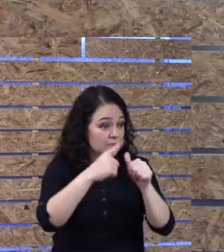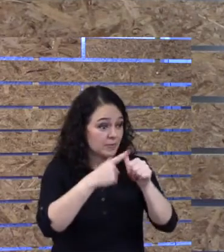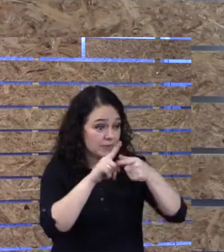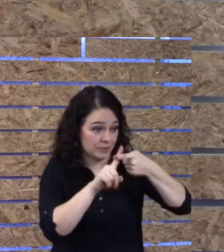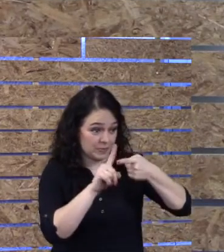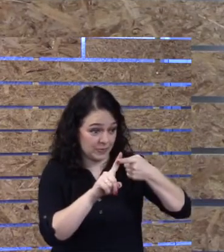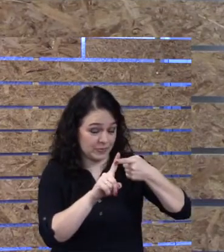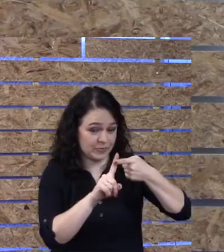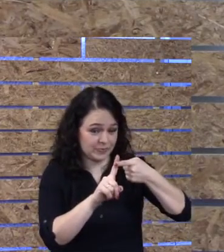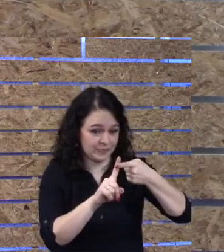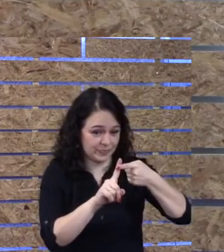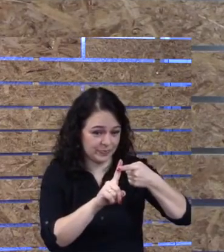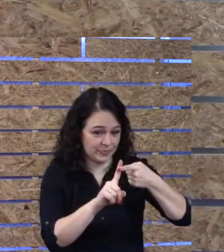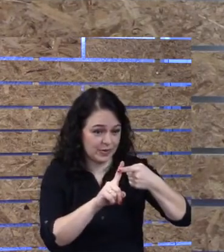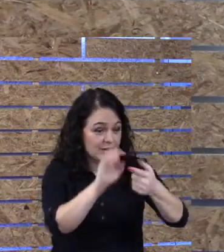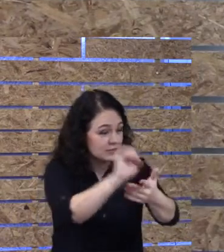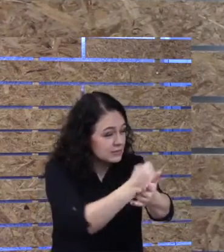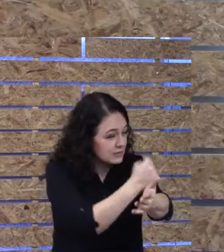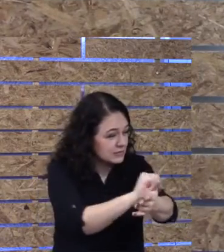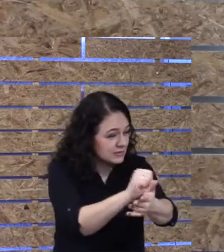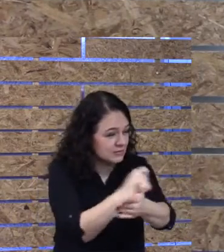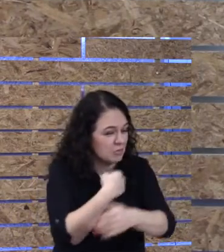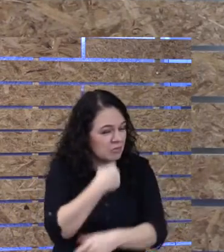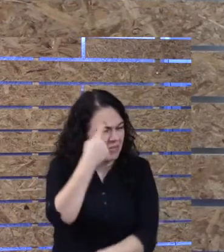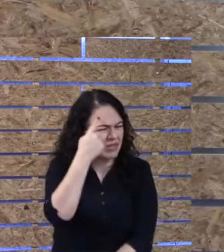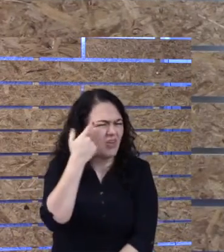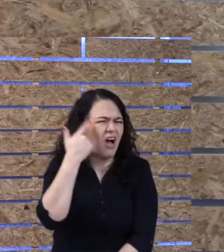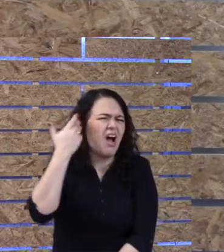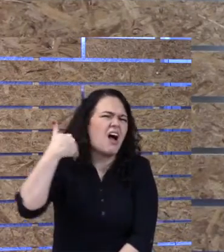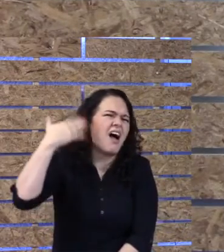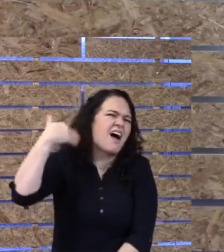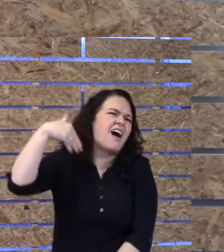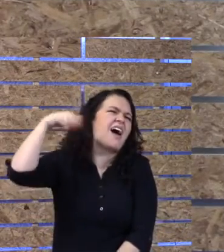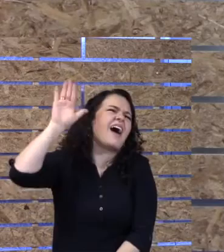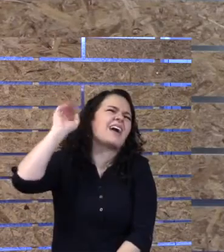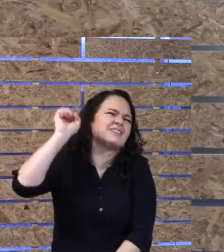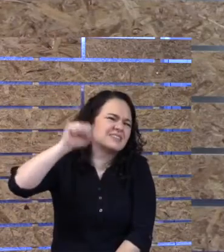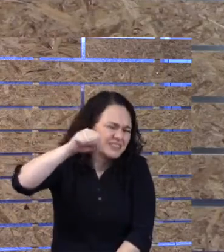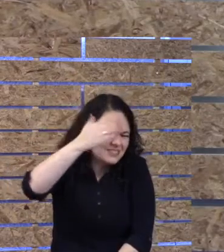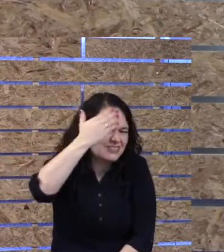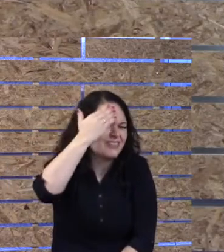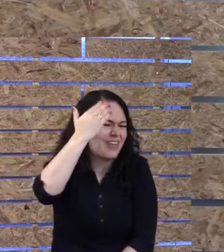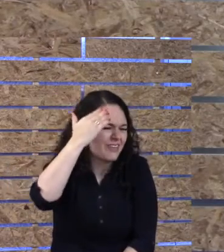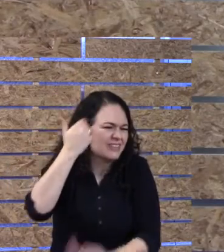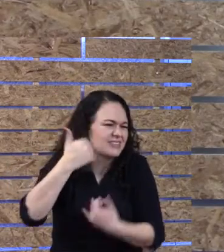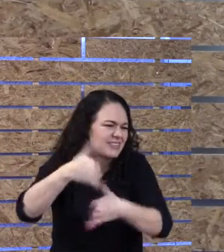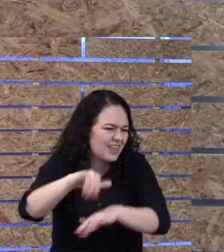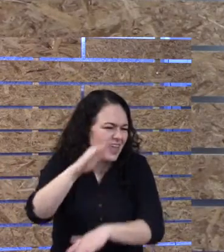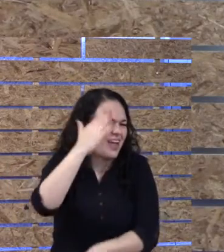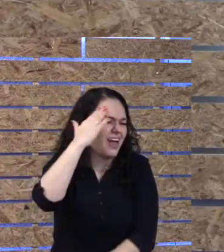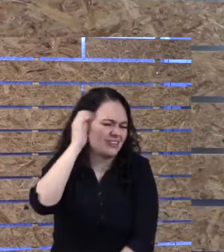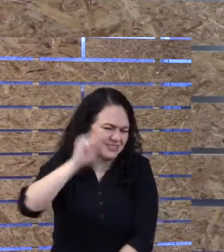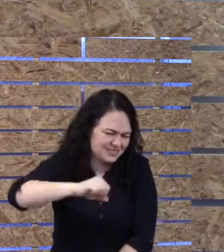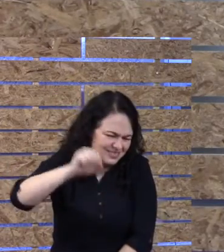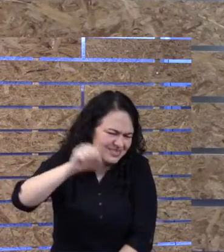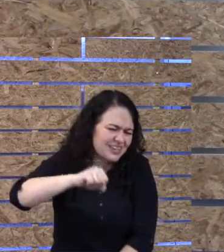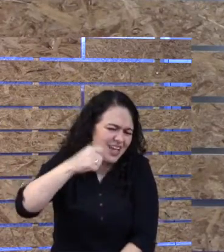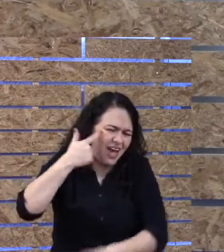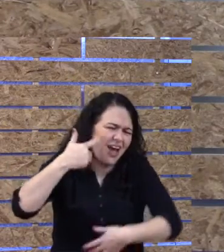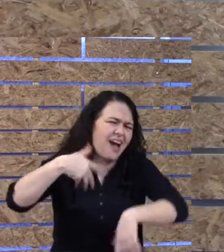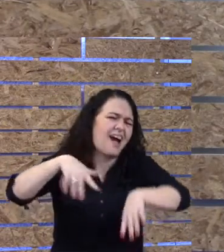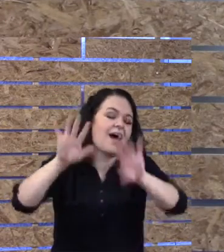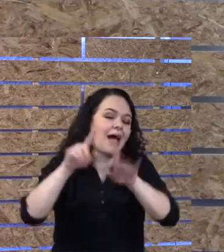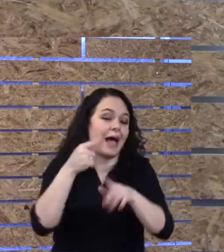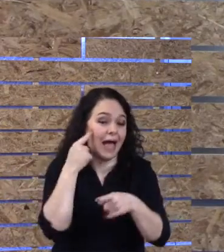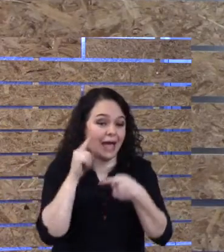es pensar este salmo desde el ayer, desde lo conocido. Asumir que ya sabemos